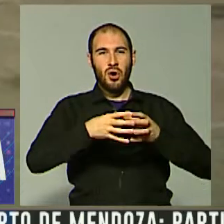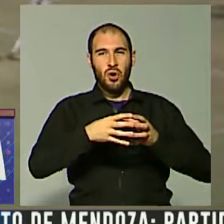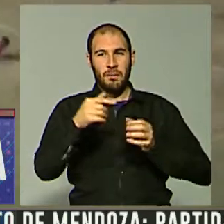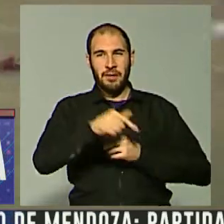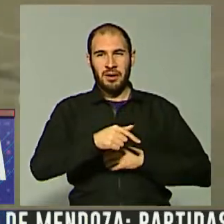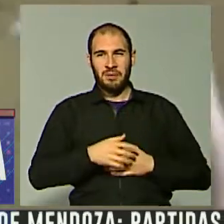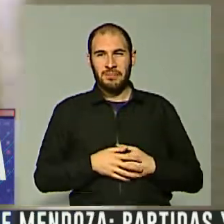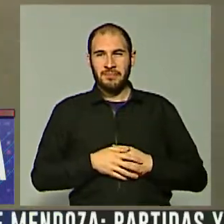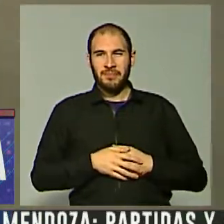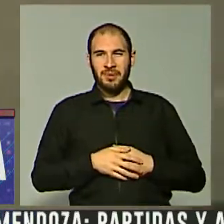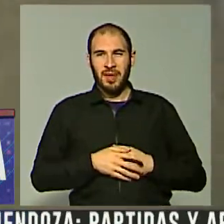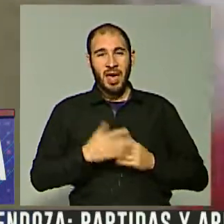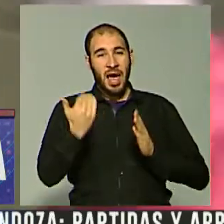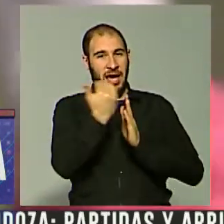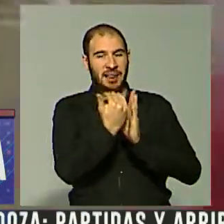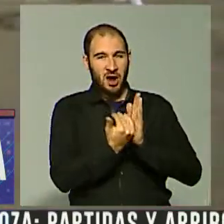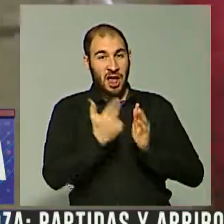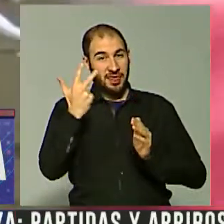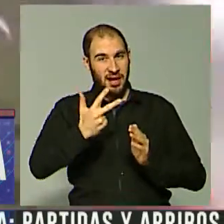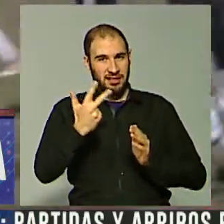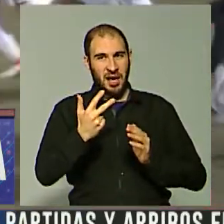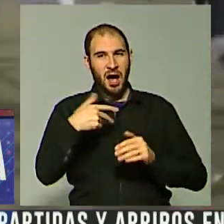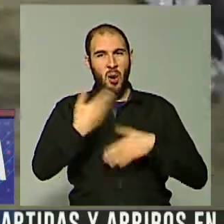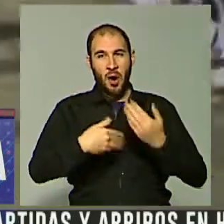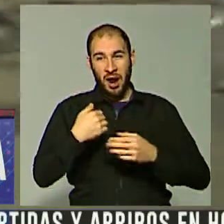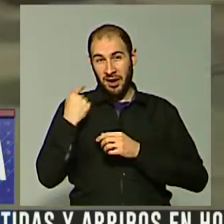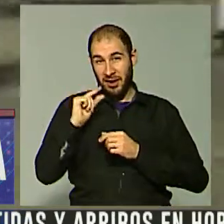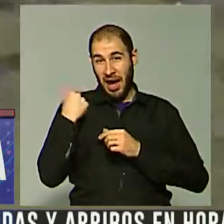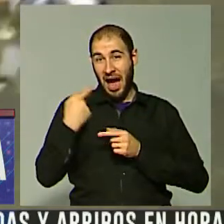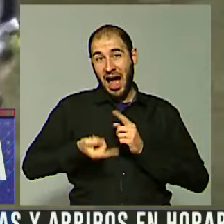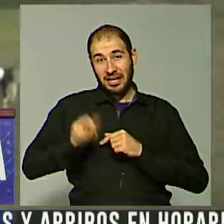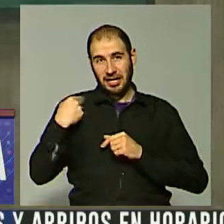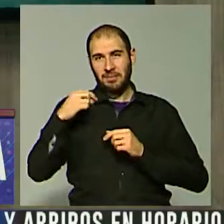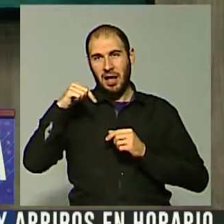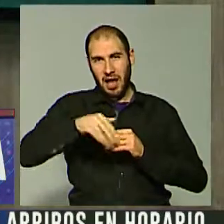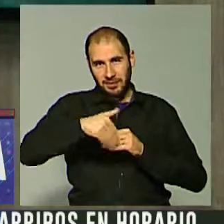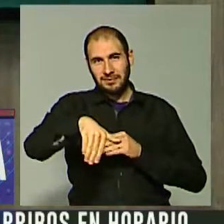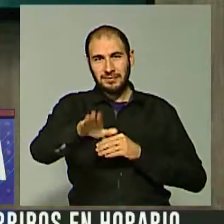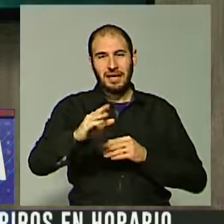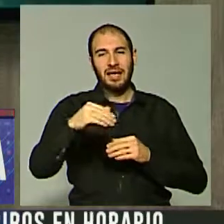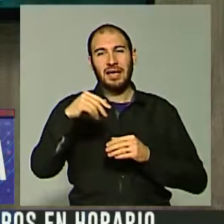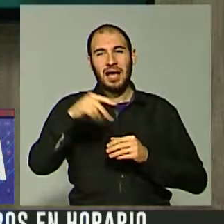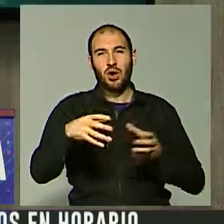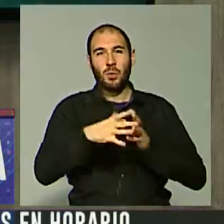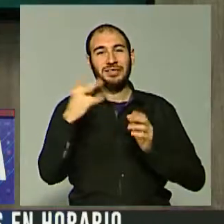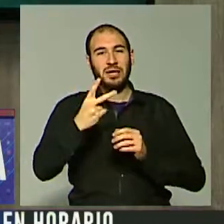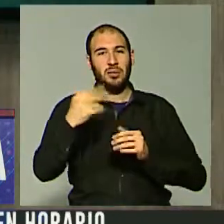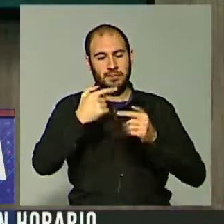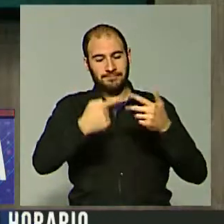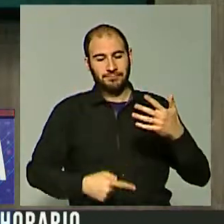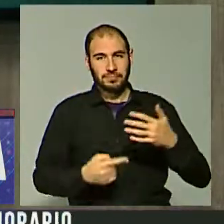que en la categoría, la tercera categoría donde estuvo jugando hasta ayer, porque ya a partir de ahora es equipo de la segunda